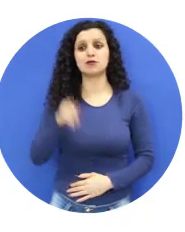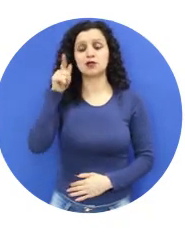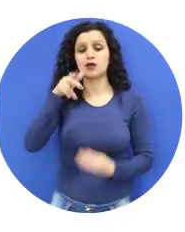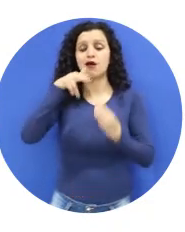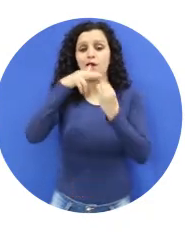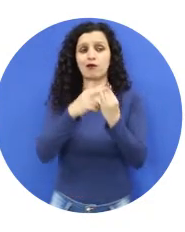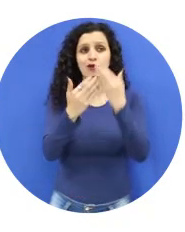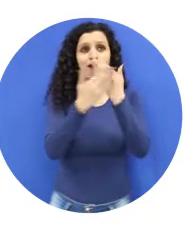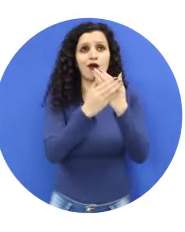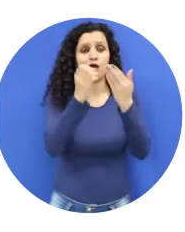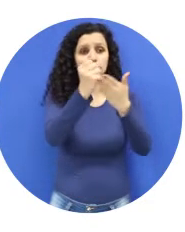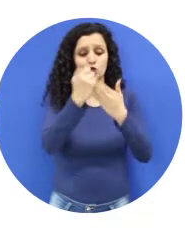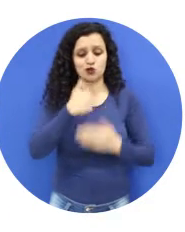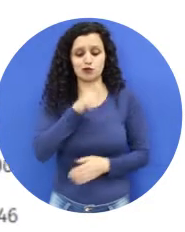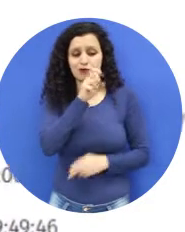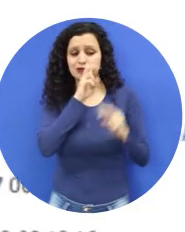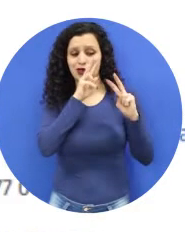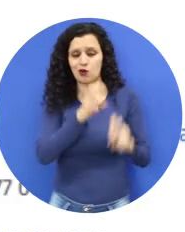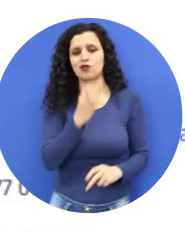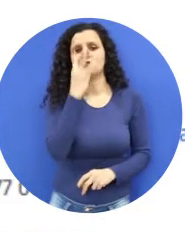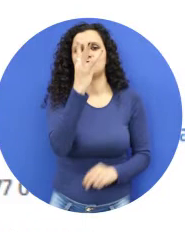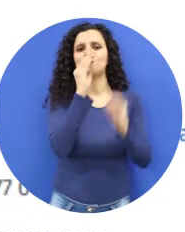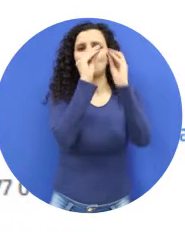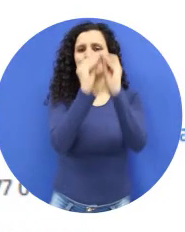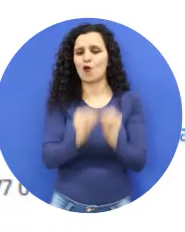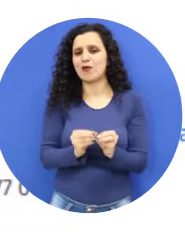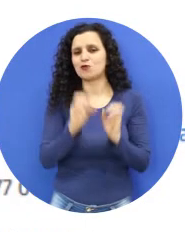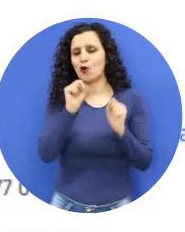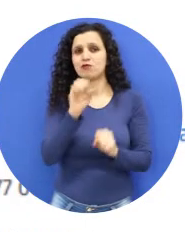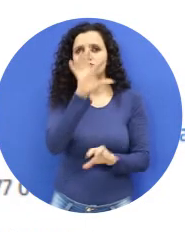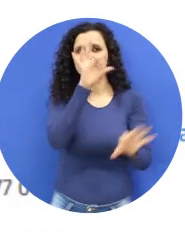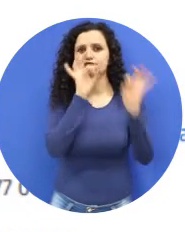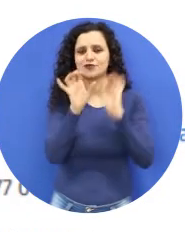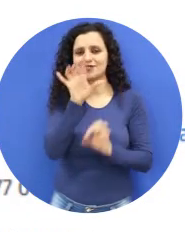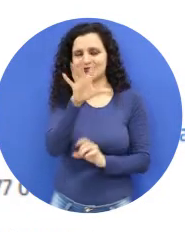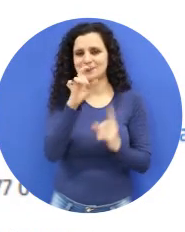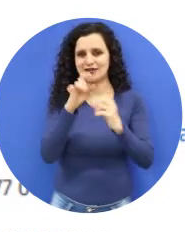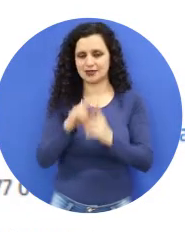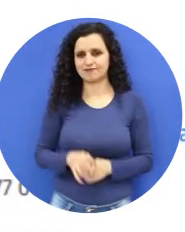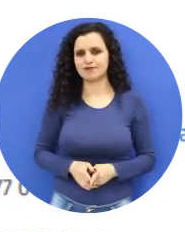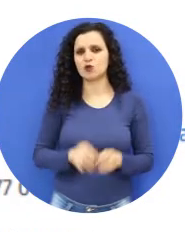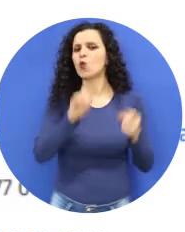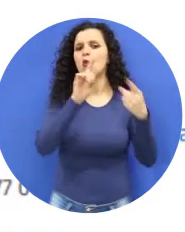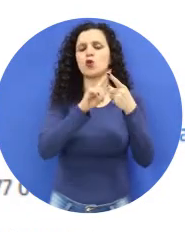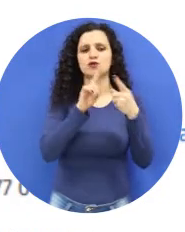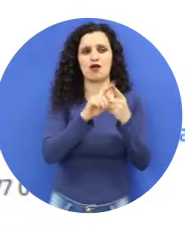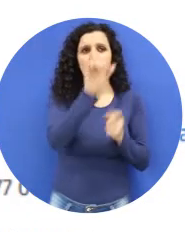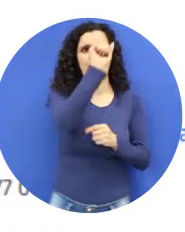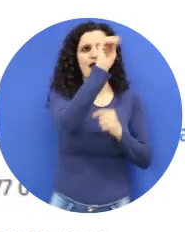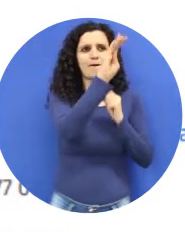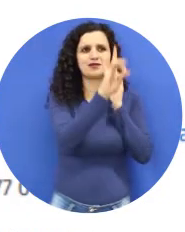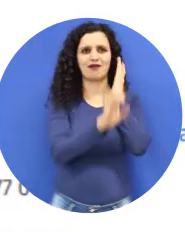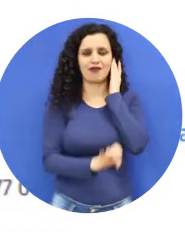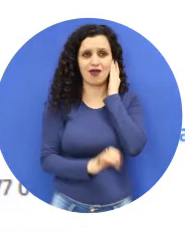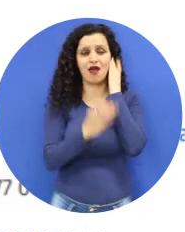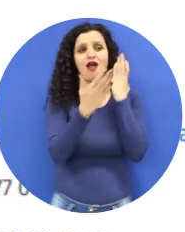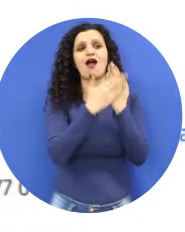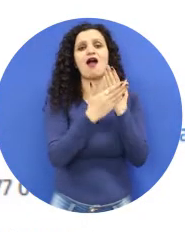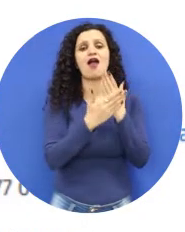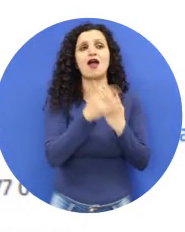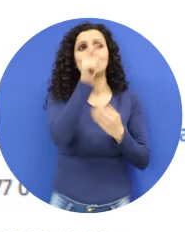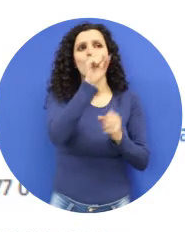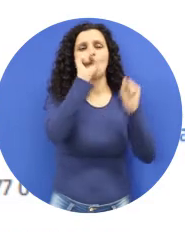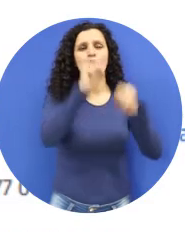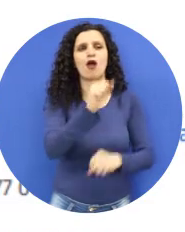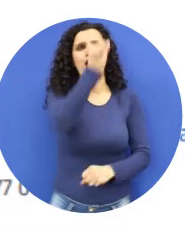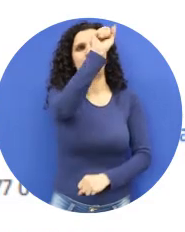Esta herramienta brinda al investigador tres opciones para filtrar los tesauros. Alfabéticamente, presenta los